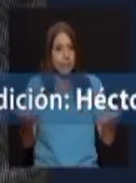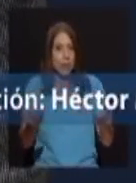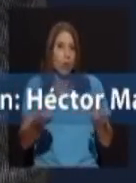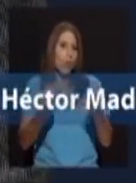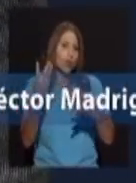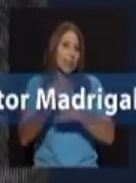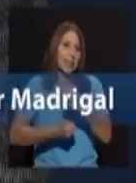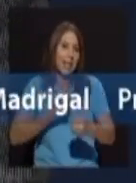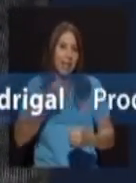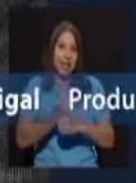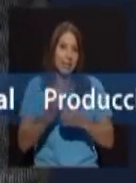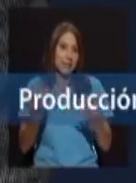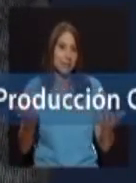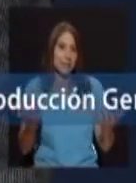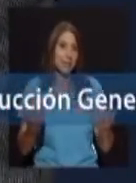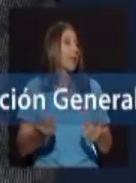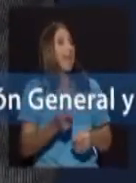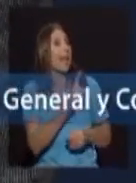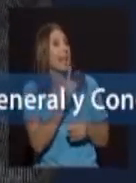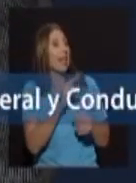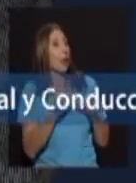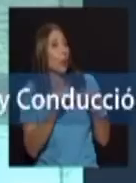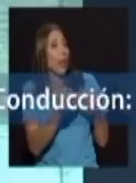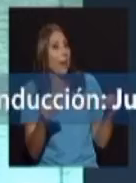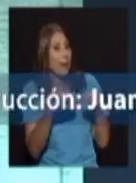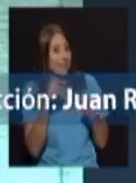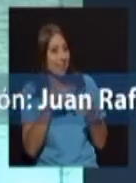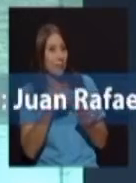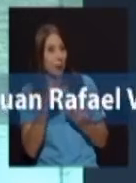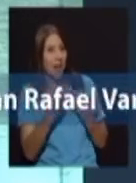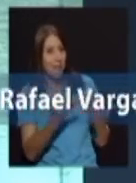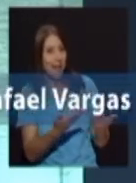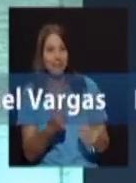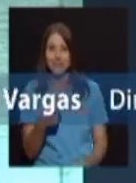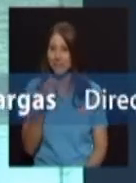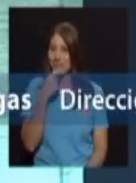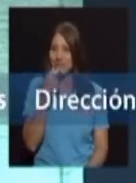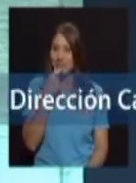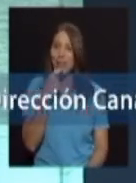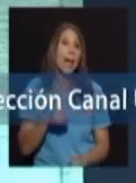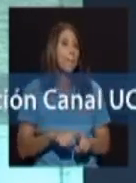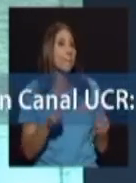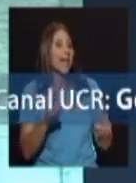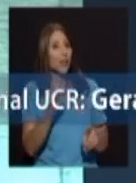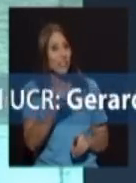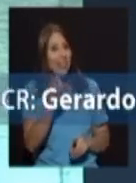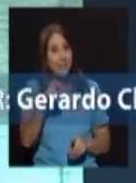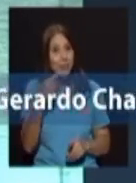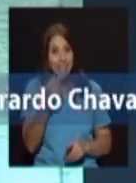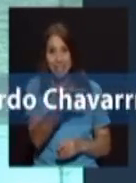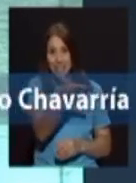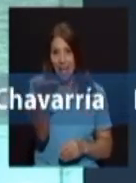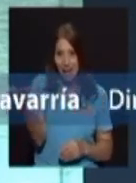muchas décadas y no va... El que no durará más es el programa, pero sí les tenemos que decir a las